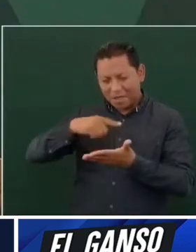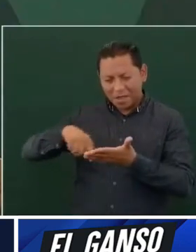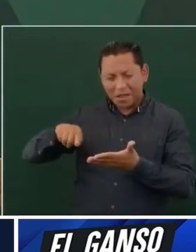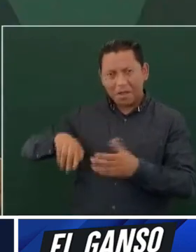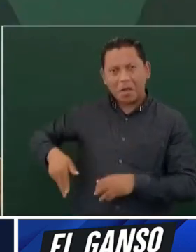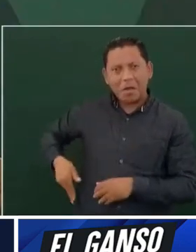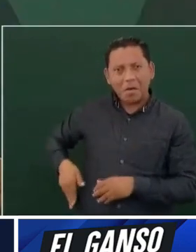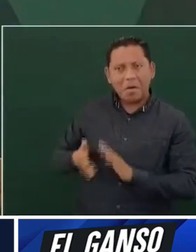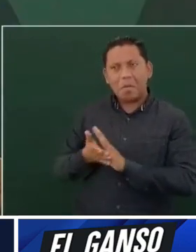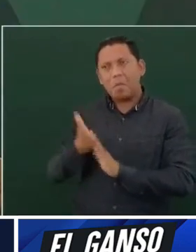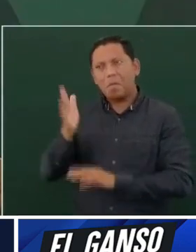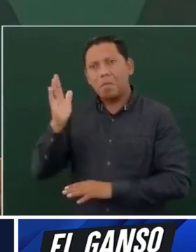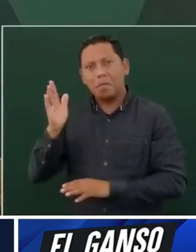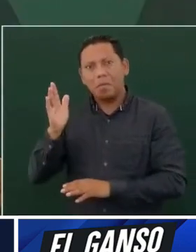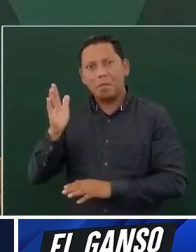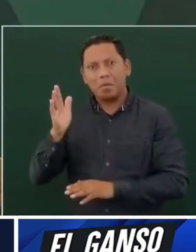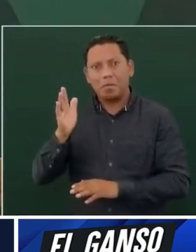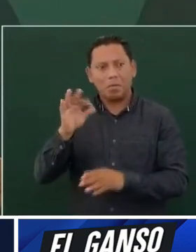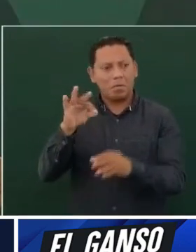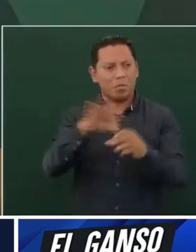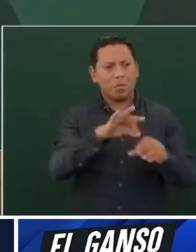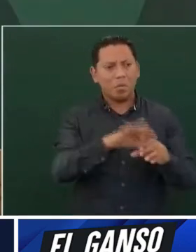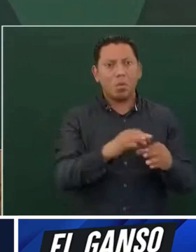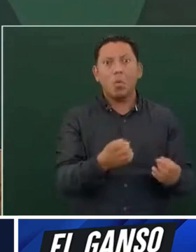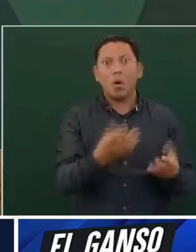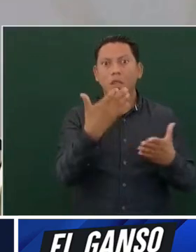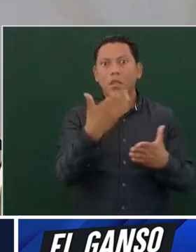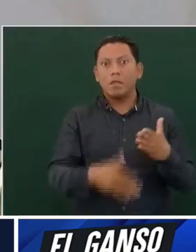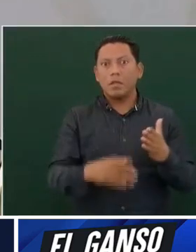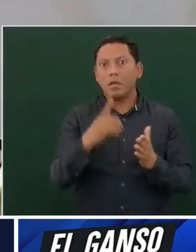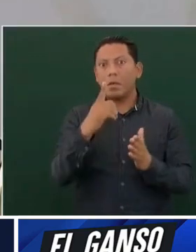Estamos hablando de miles de boletas.